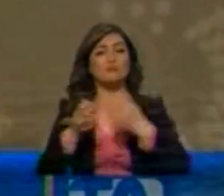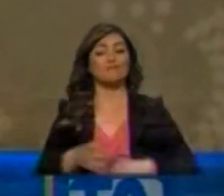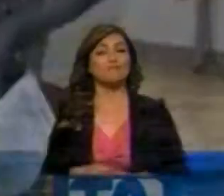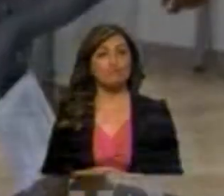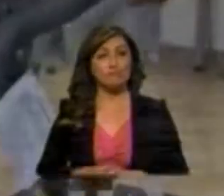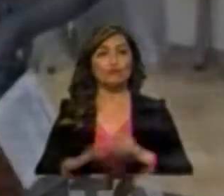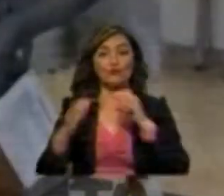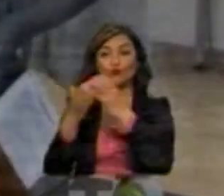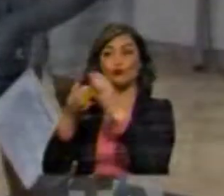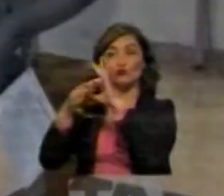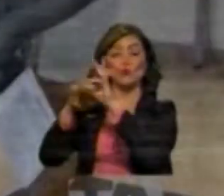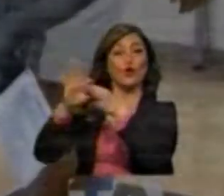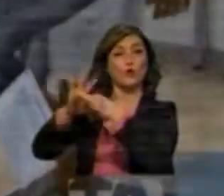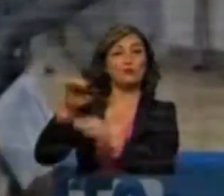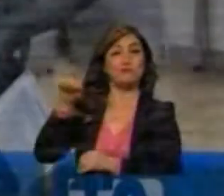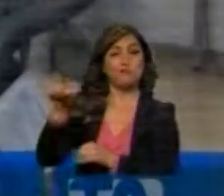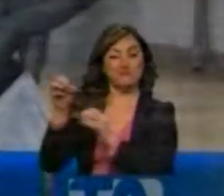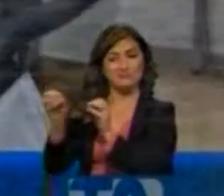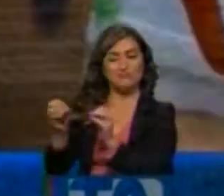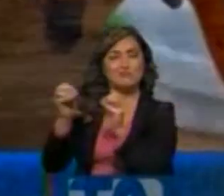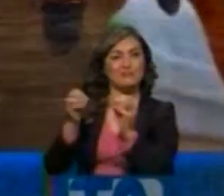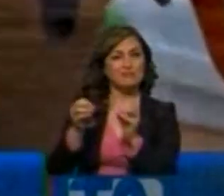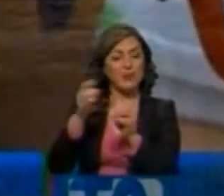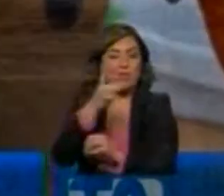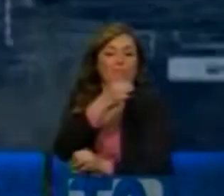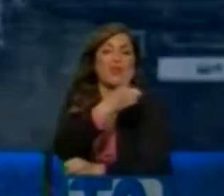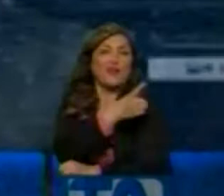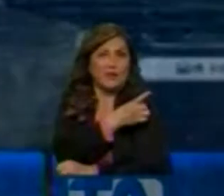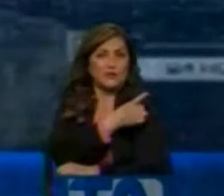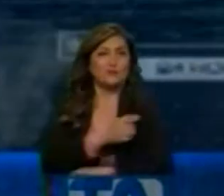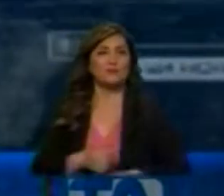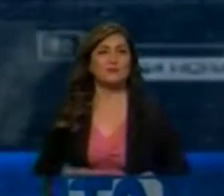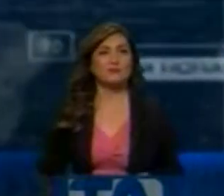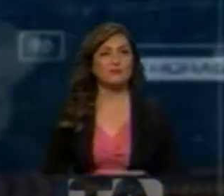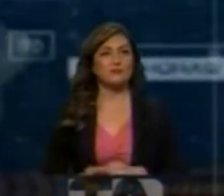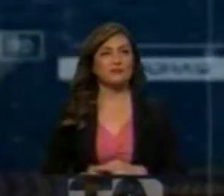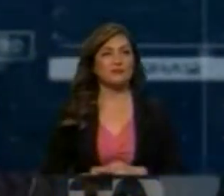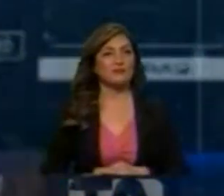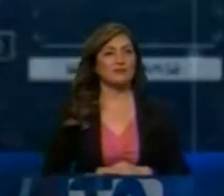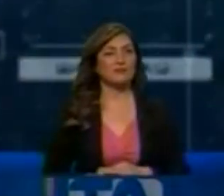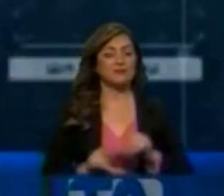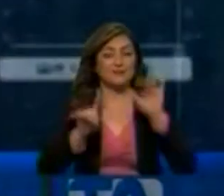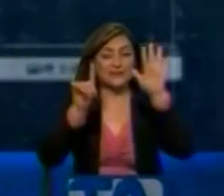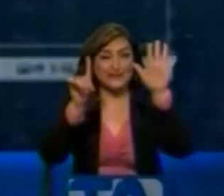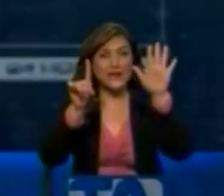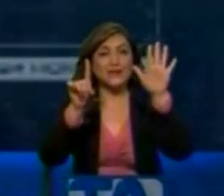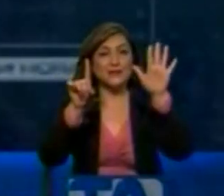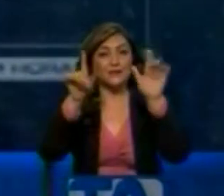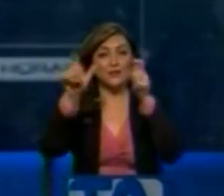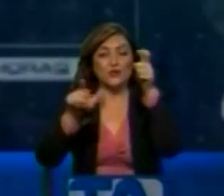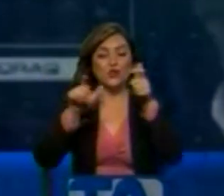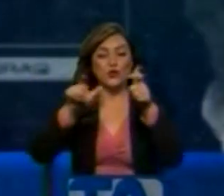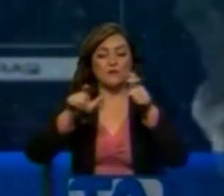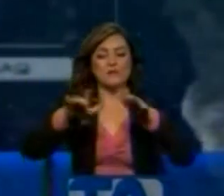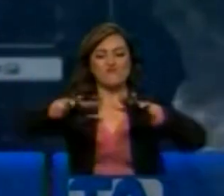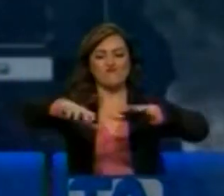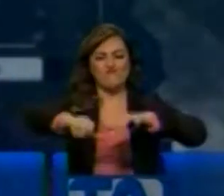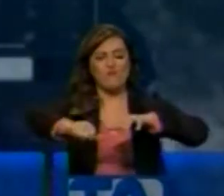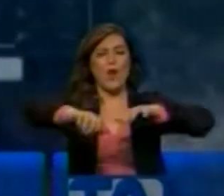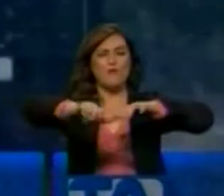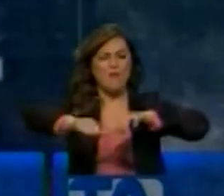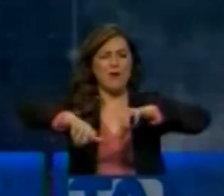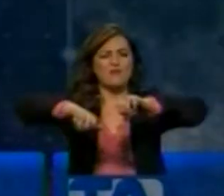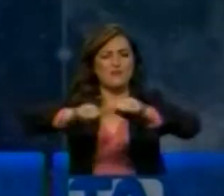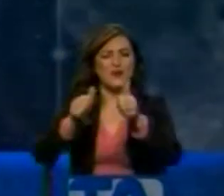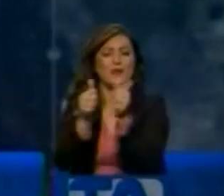el Comité Olímpico quien organiza y define las delegaciones. En la delegación constan 6 masajistas. Sobre cómo este